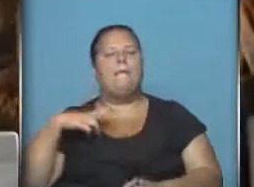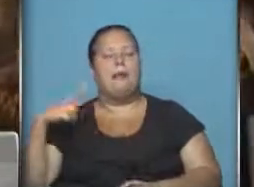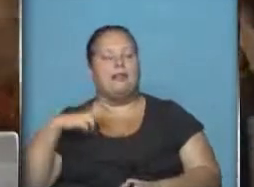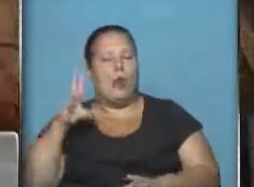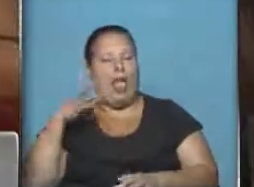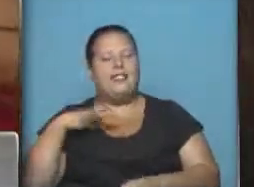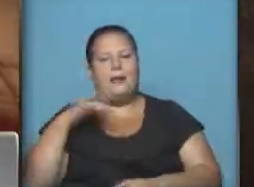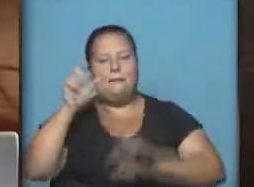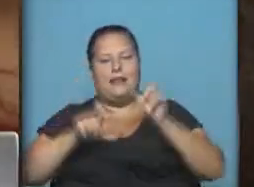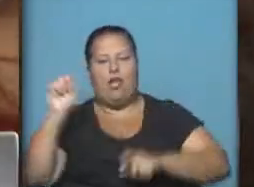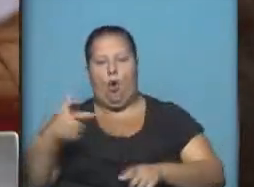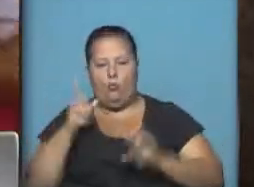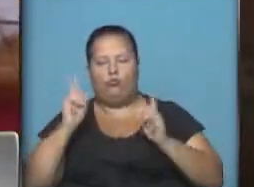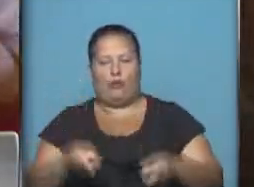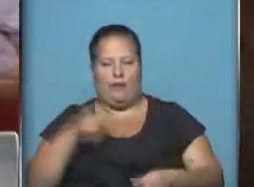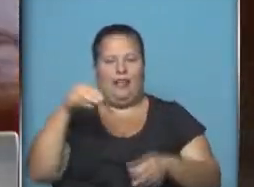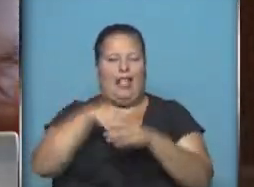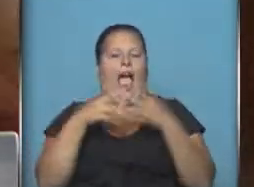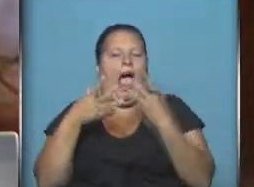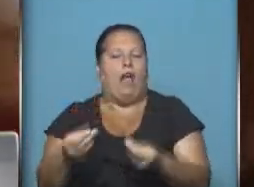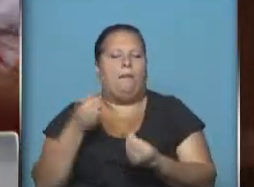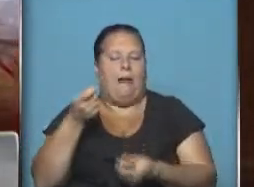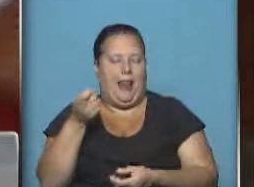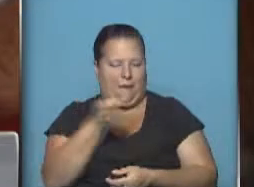civiles del horror.